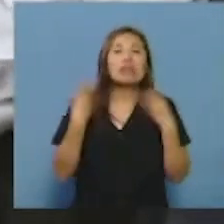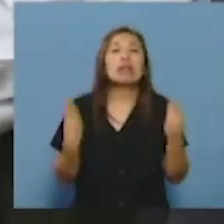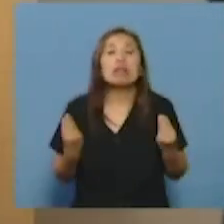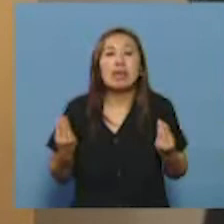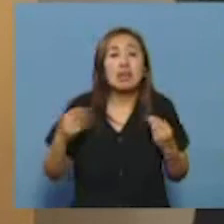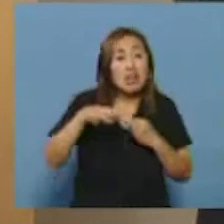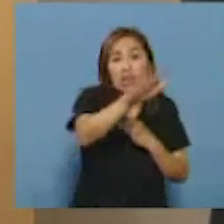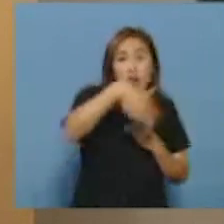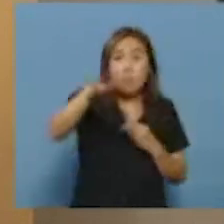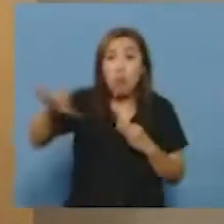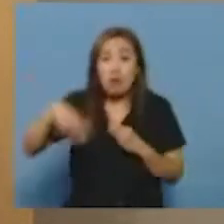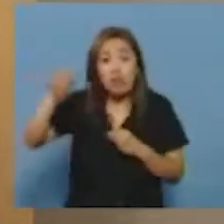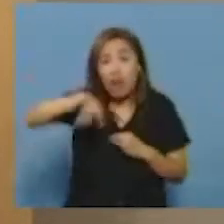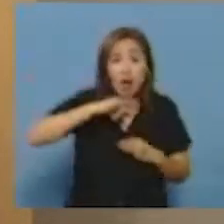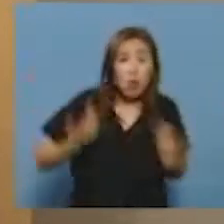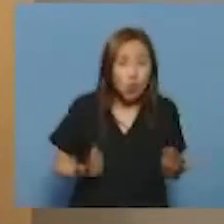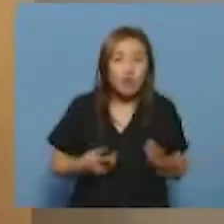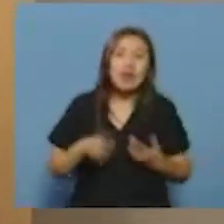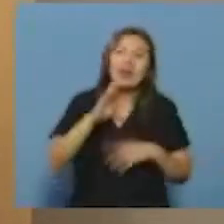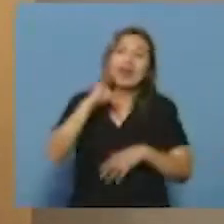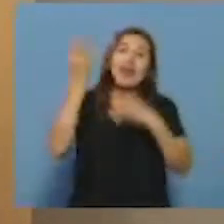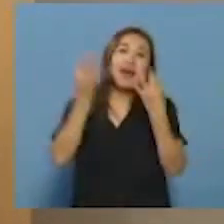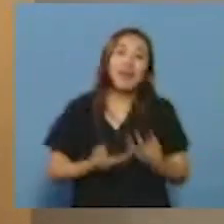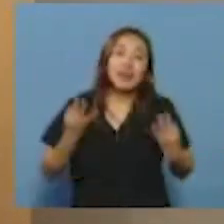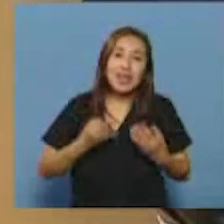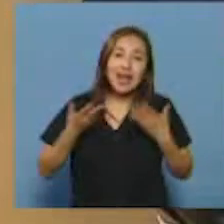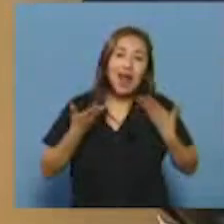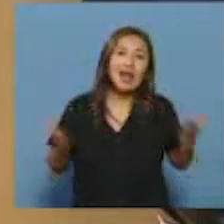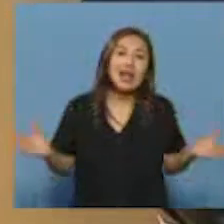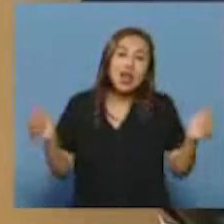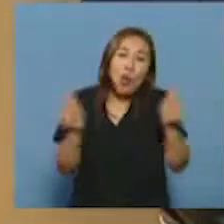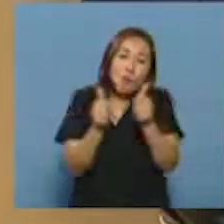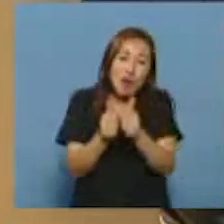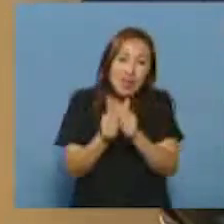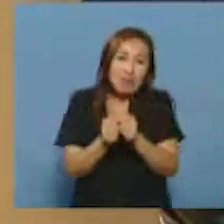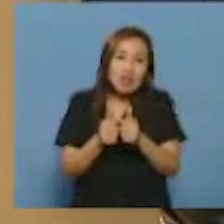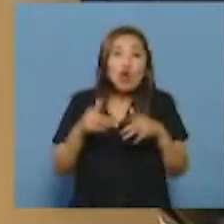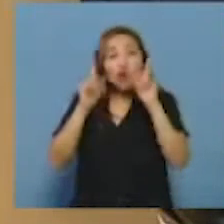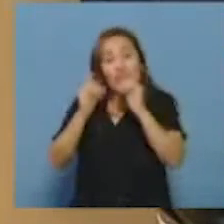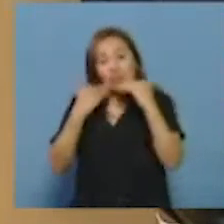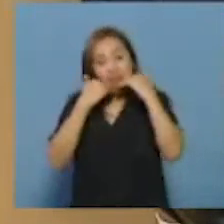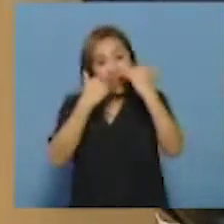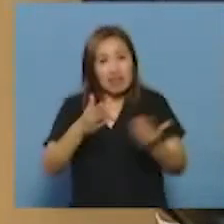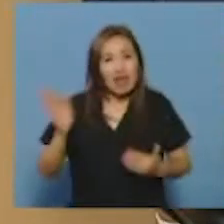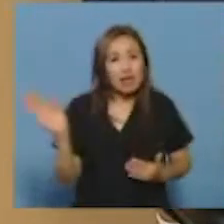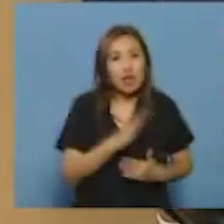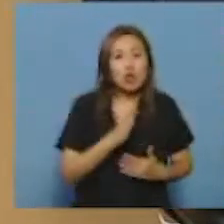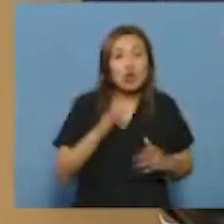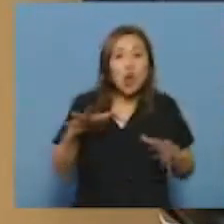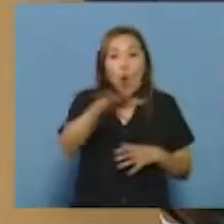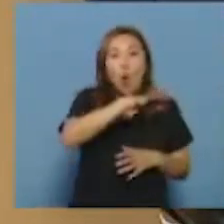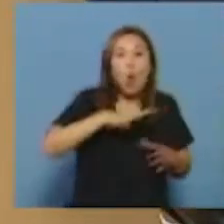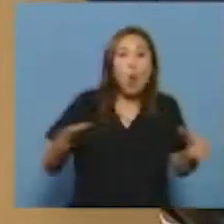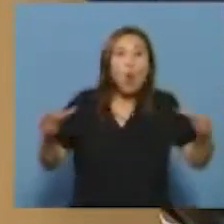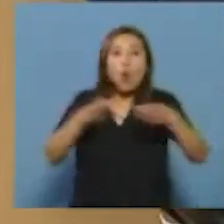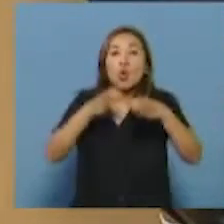alguna de las poblaciones de nuestra provincia. Y sin lugar a dudas, la contención que le brindan. Sí, y de mi lado agradecer a todos, porque esta es una generación de varios